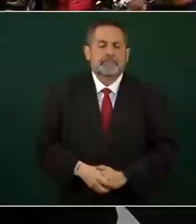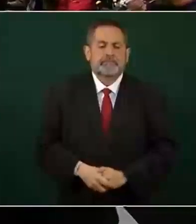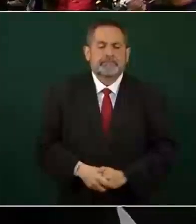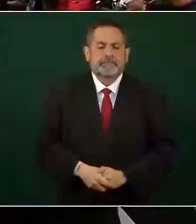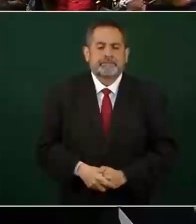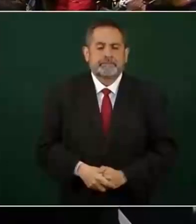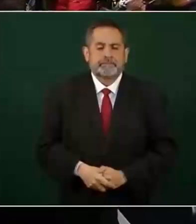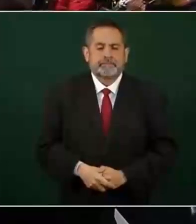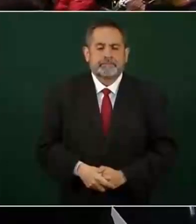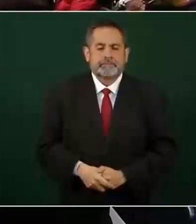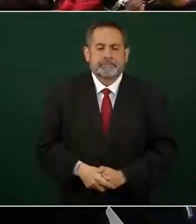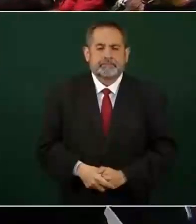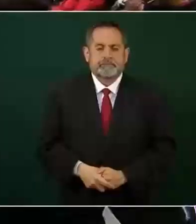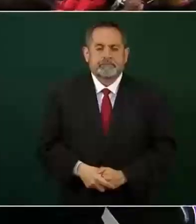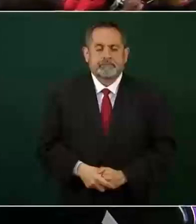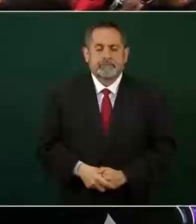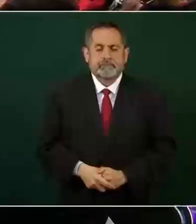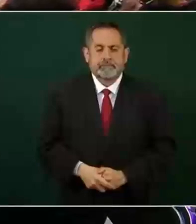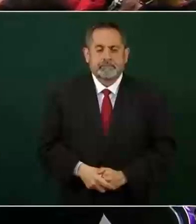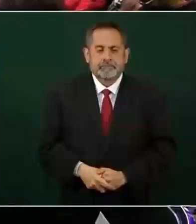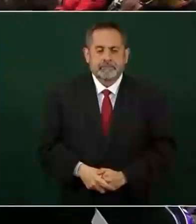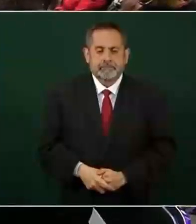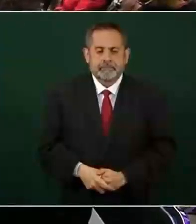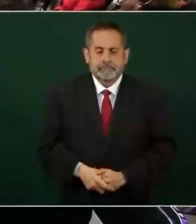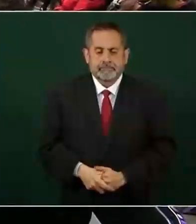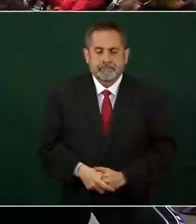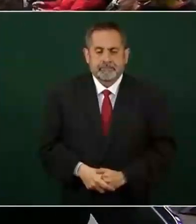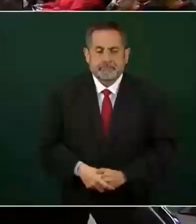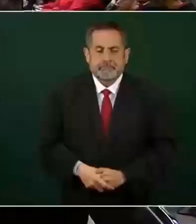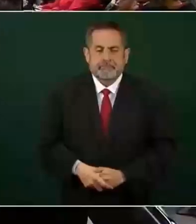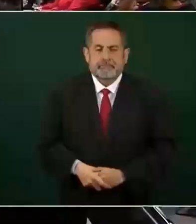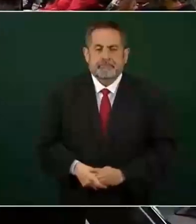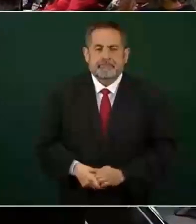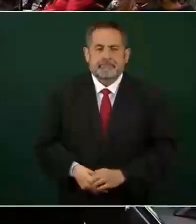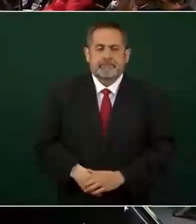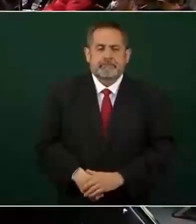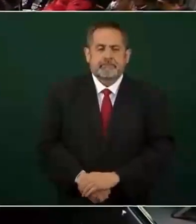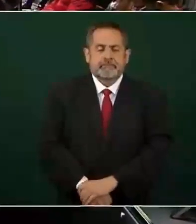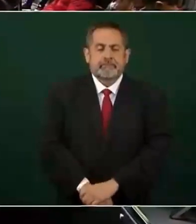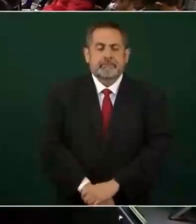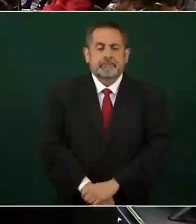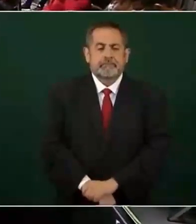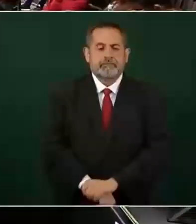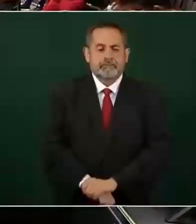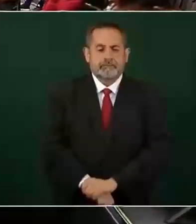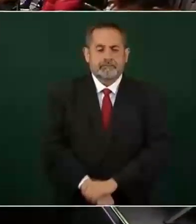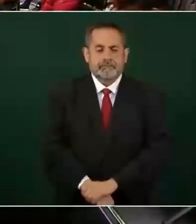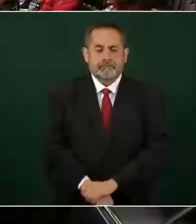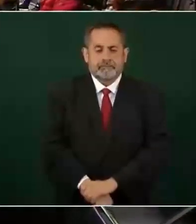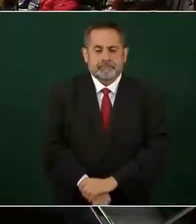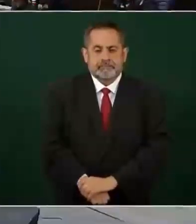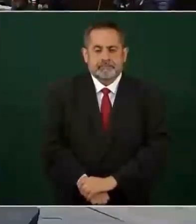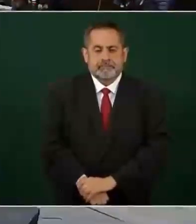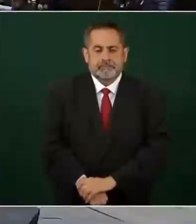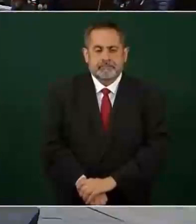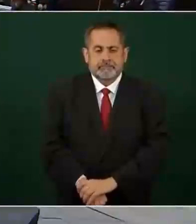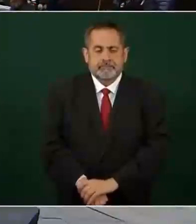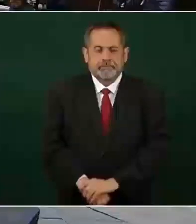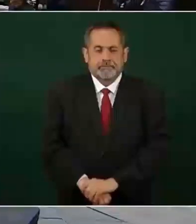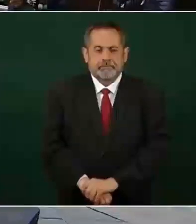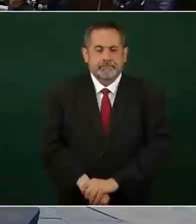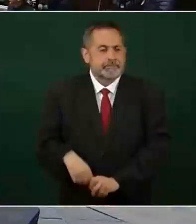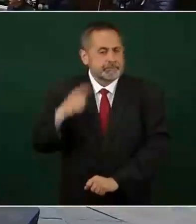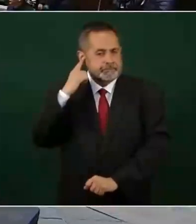intento de sabotaje o que generara esta situación en que la gente pidiera ese apoyo. ¿Se ha podido ver que sí hay